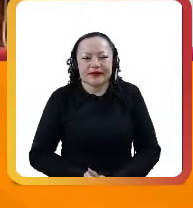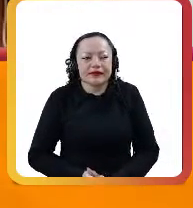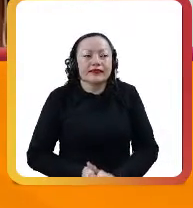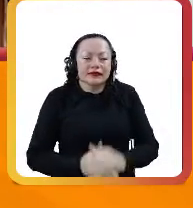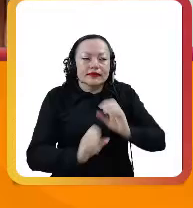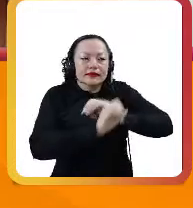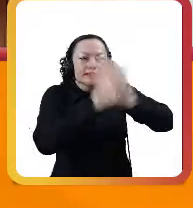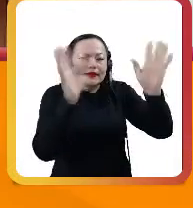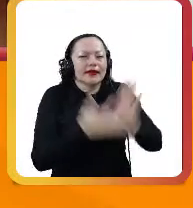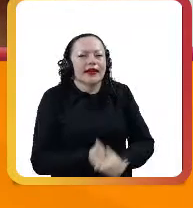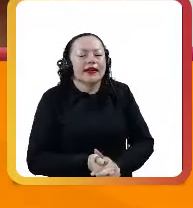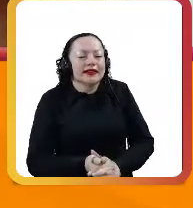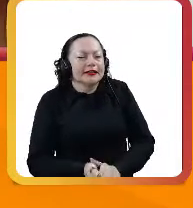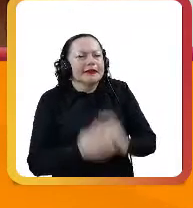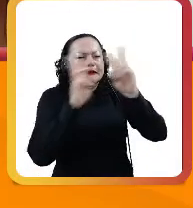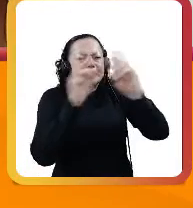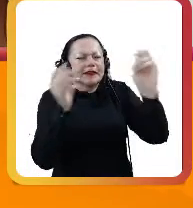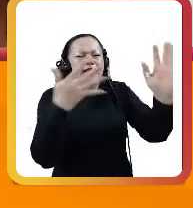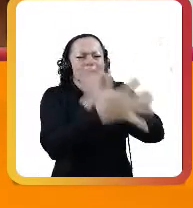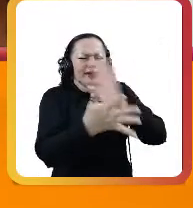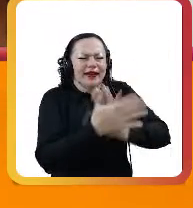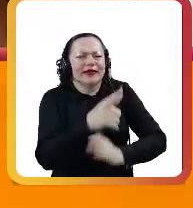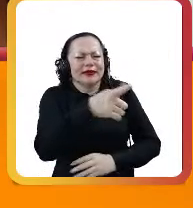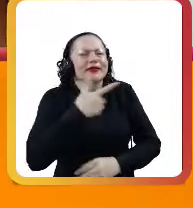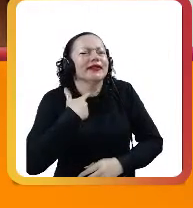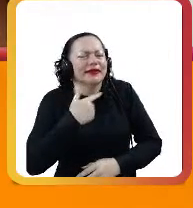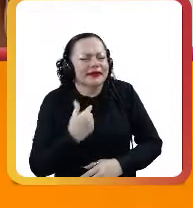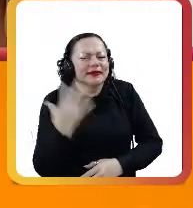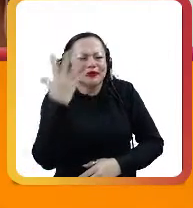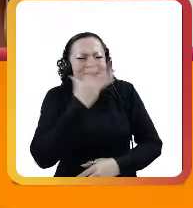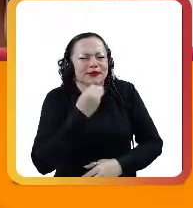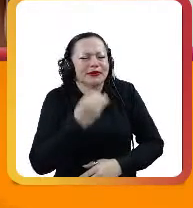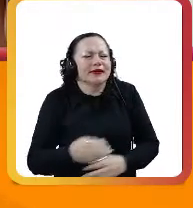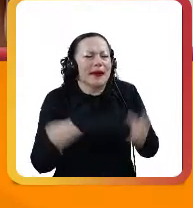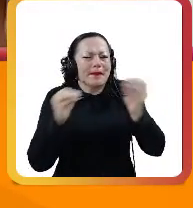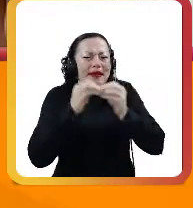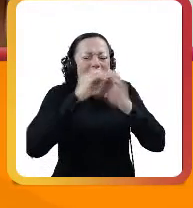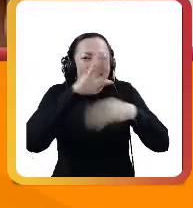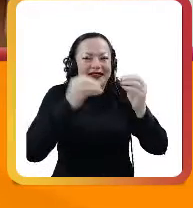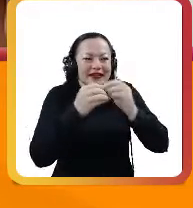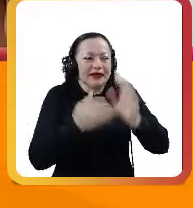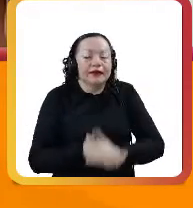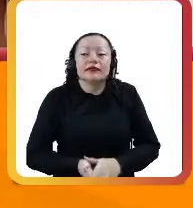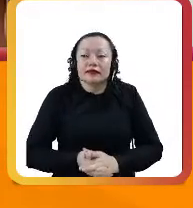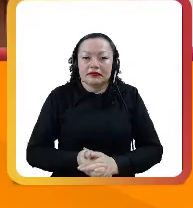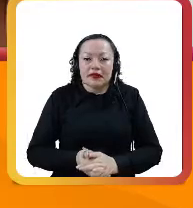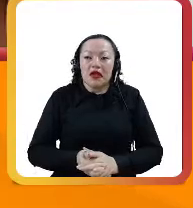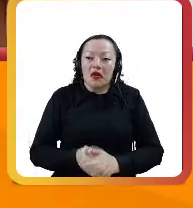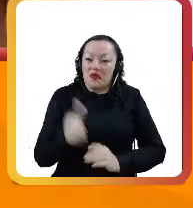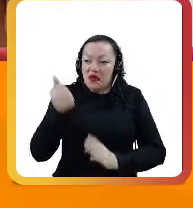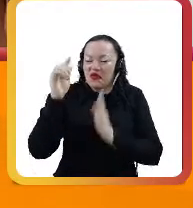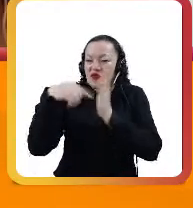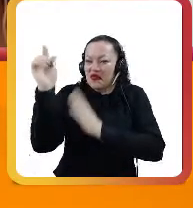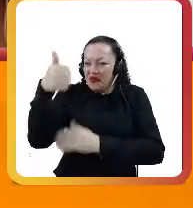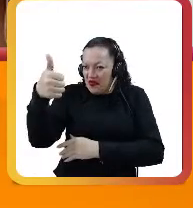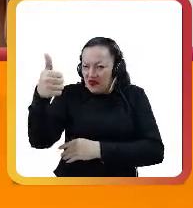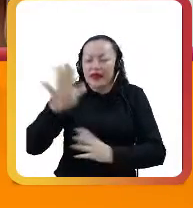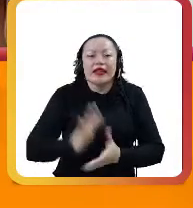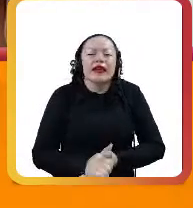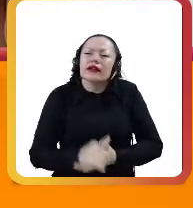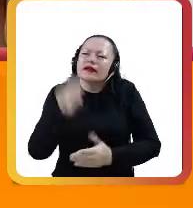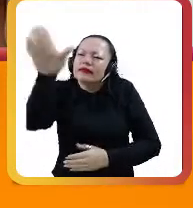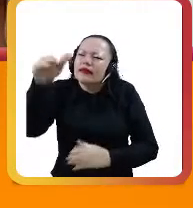Con muchos daticos interesantes que yo sé que les va a encantar. Muy bien. ¿Qué tenemos para hoy? ¿Qué nos tienes?